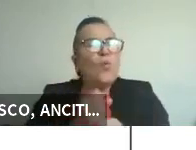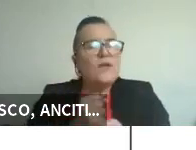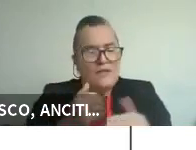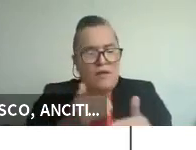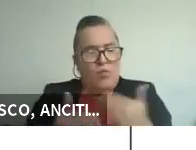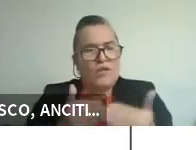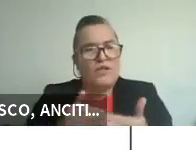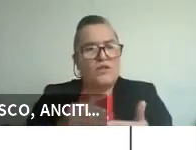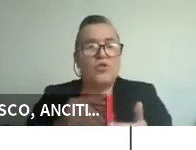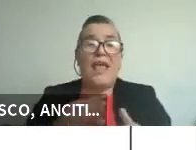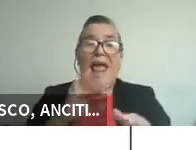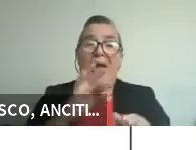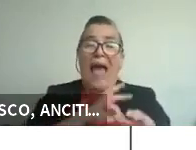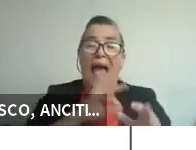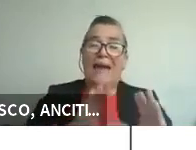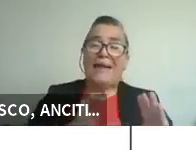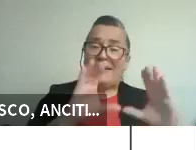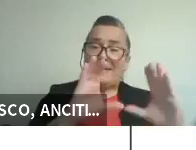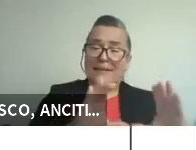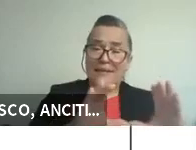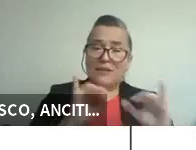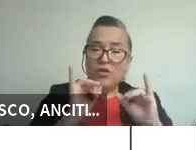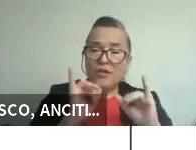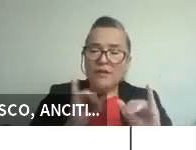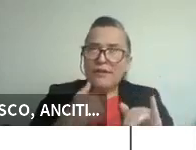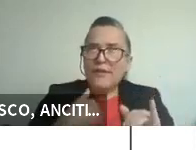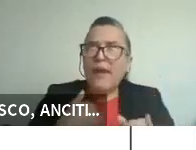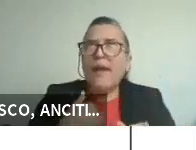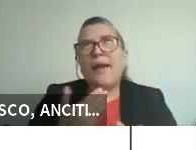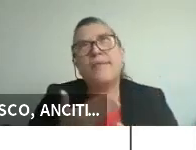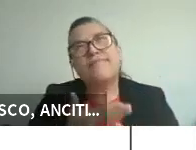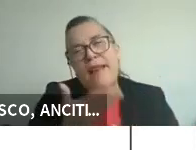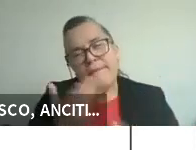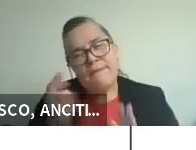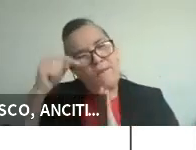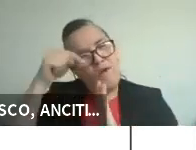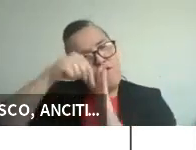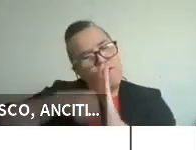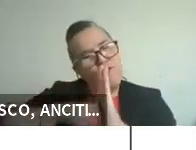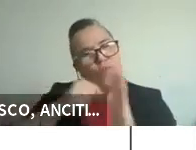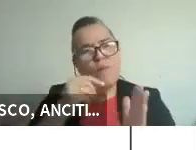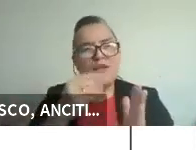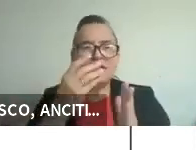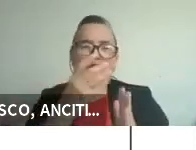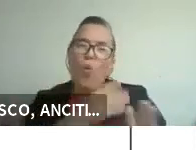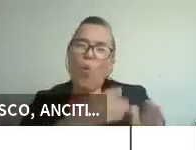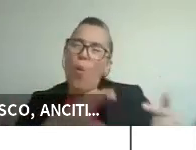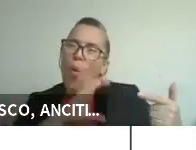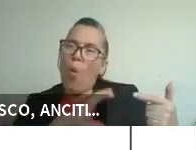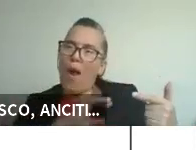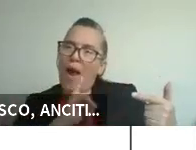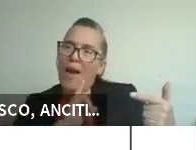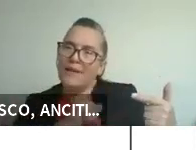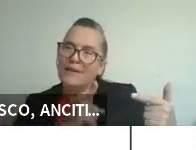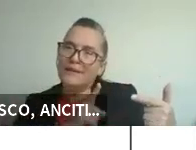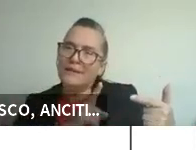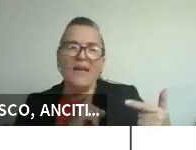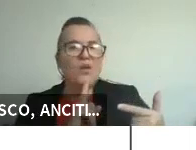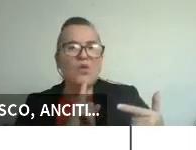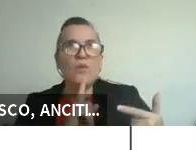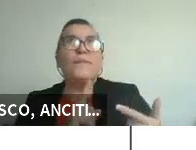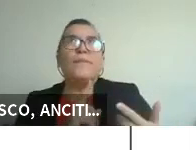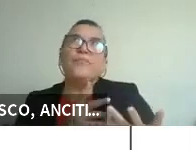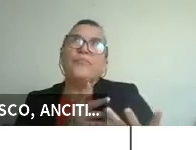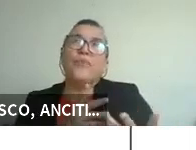de acreditación sean tengan elementos más de fondo más cualitativos más que realmente alimenten